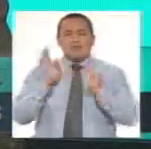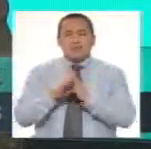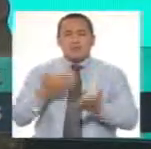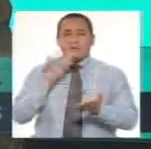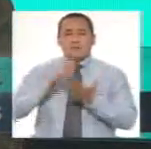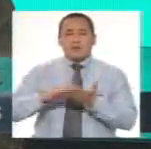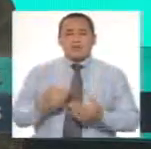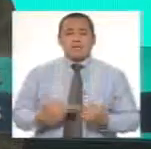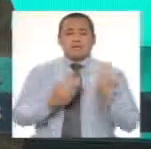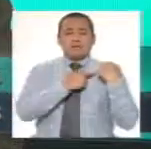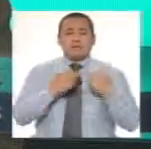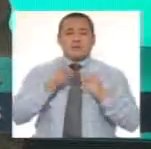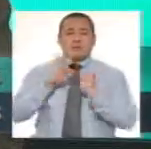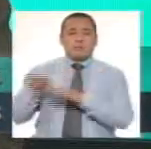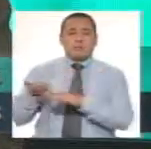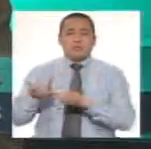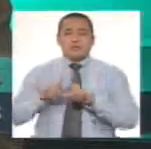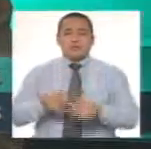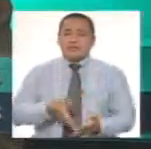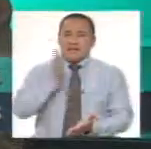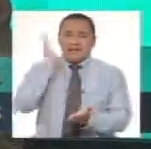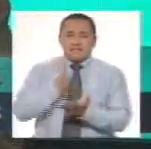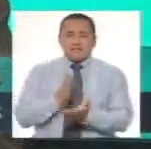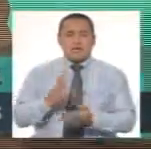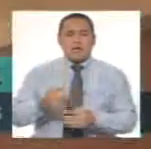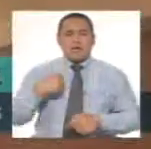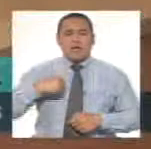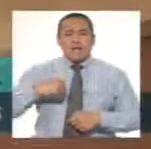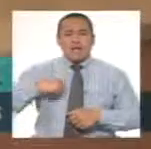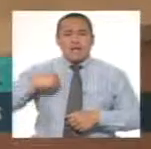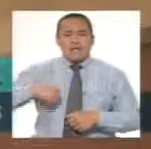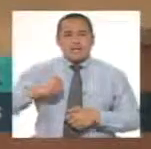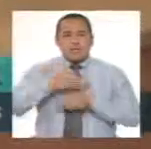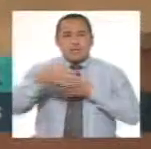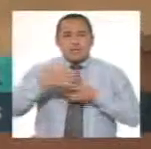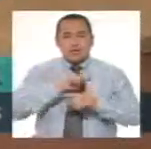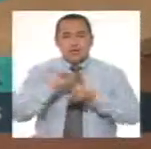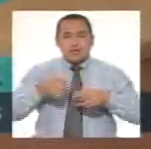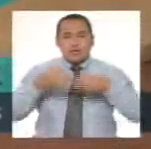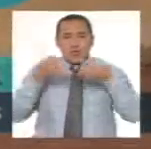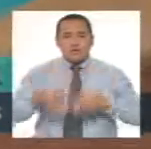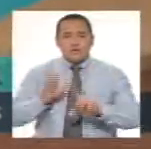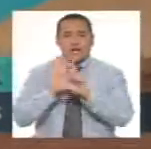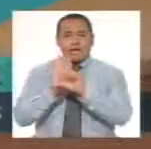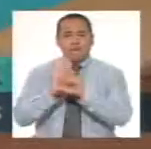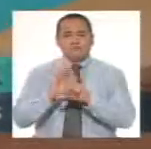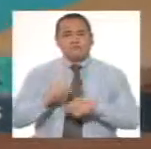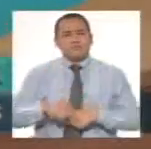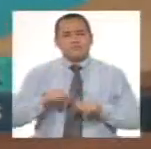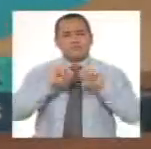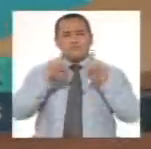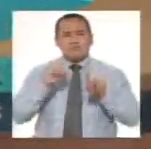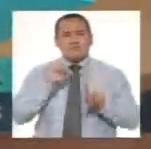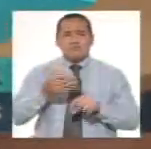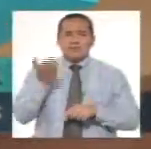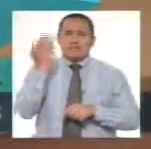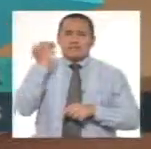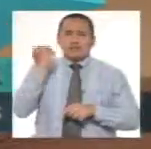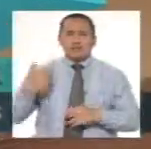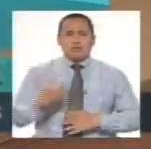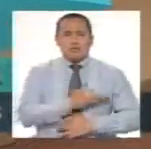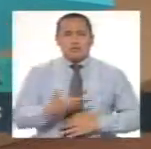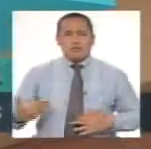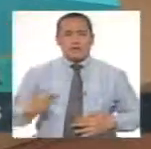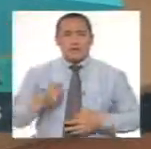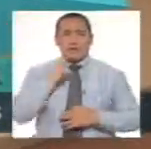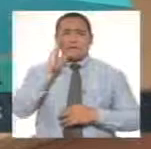omisión de deberes de función para que se sancionen a los alcaldes provinciales que no están cumpliendo con la ley. Ahora, durante el gobierno anterior se lanzó tolerancia cero. No funcionó